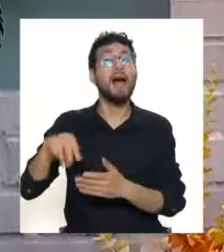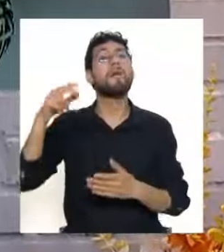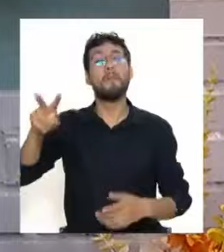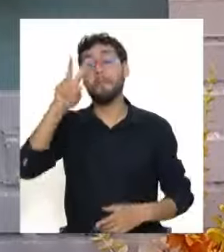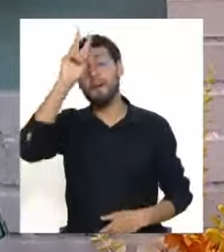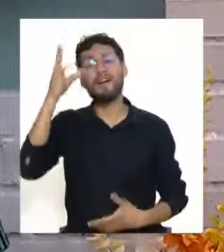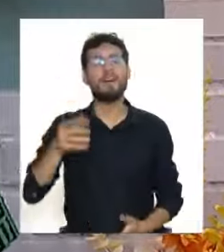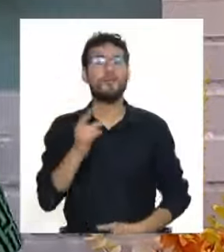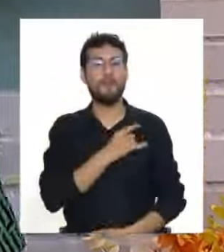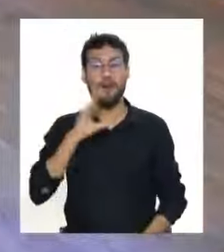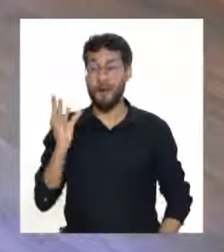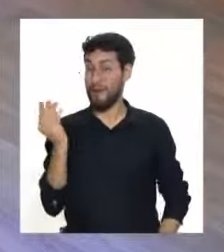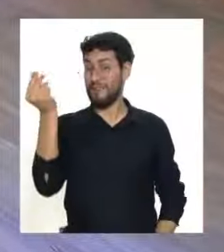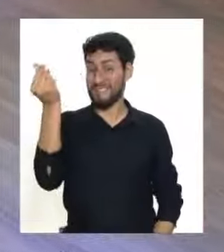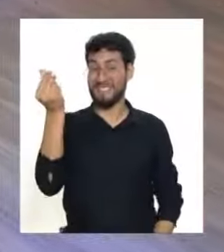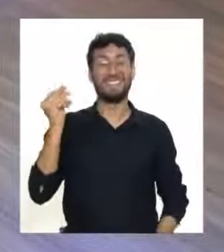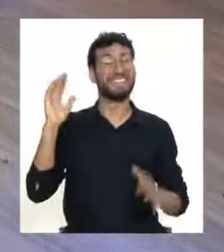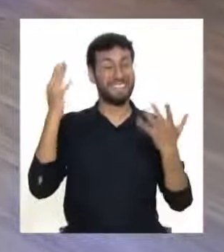de la UPC.